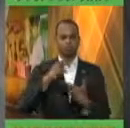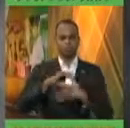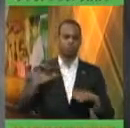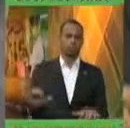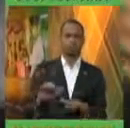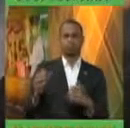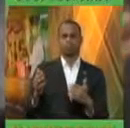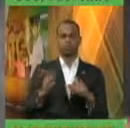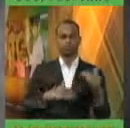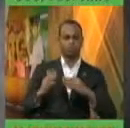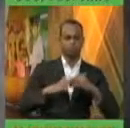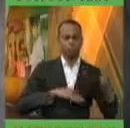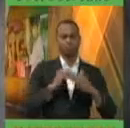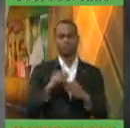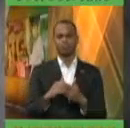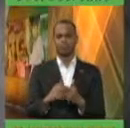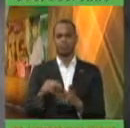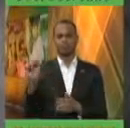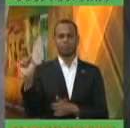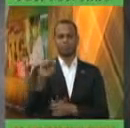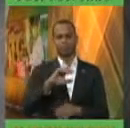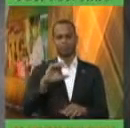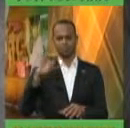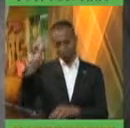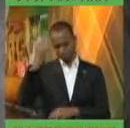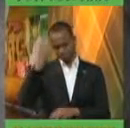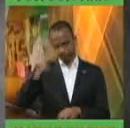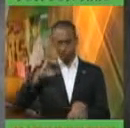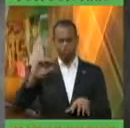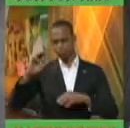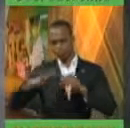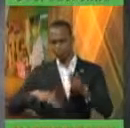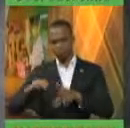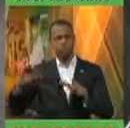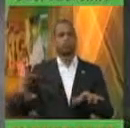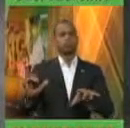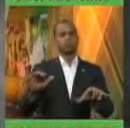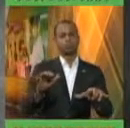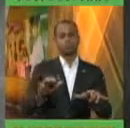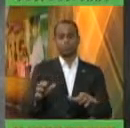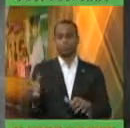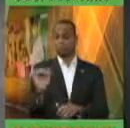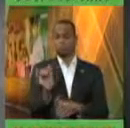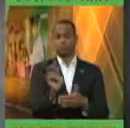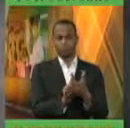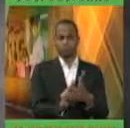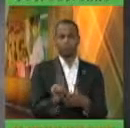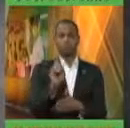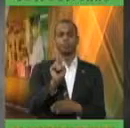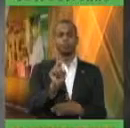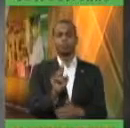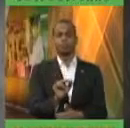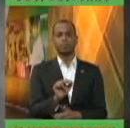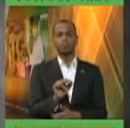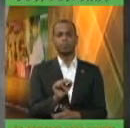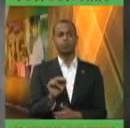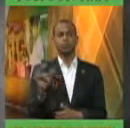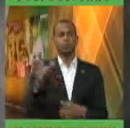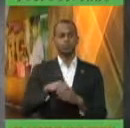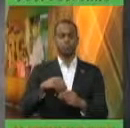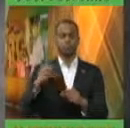contratistas con los actores gubernamentales en todo está con las universidades en toda esta